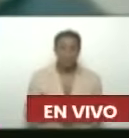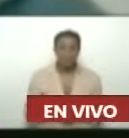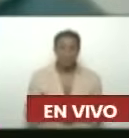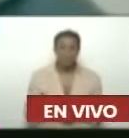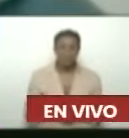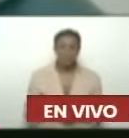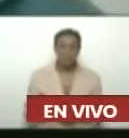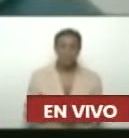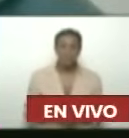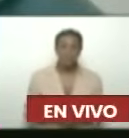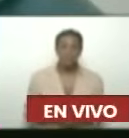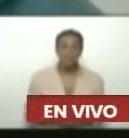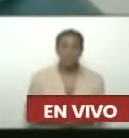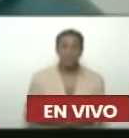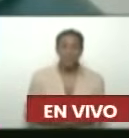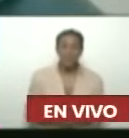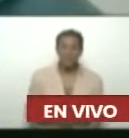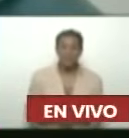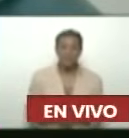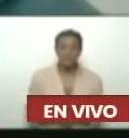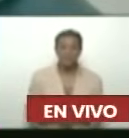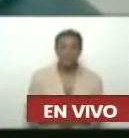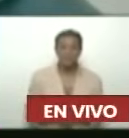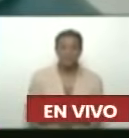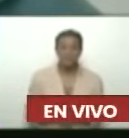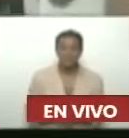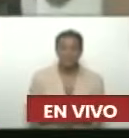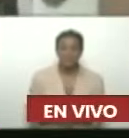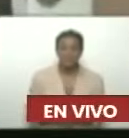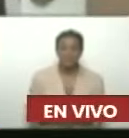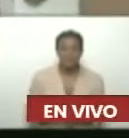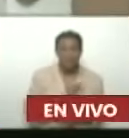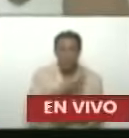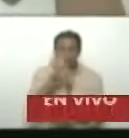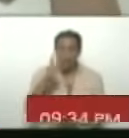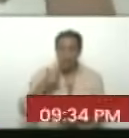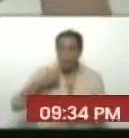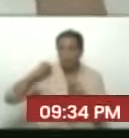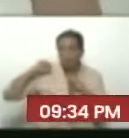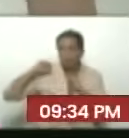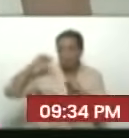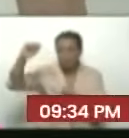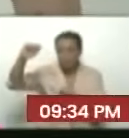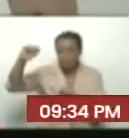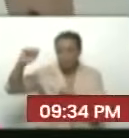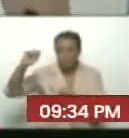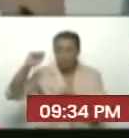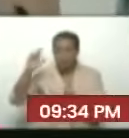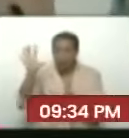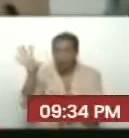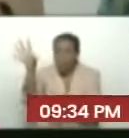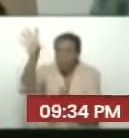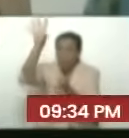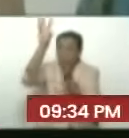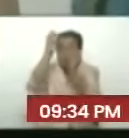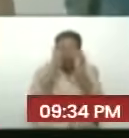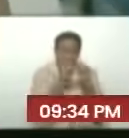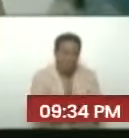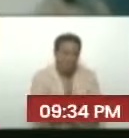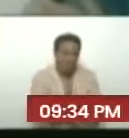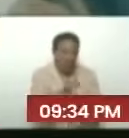está Freddie Mercury con John Lennon. Bueno, desde el cielo cantando se convirtieron en obra de arte en